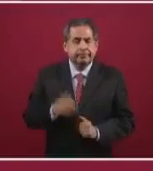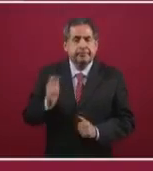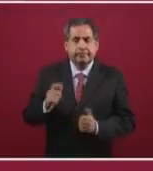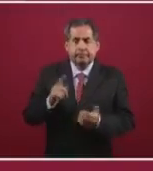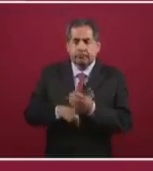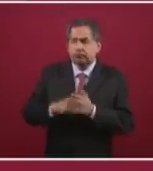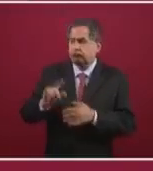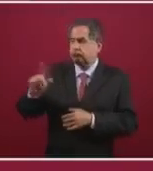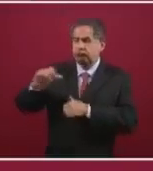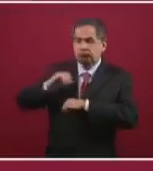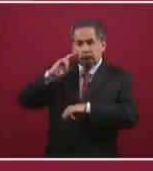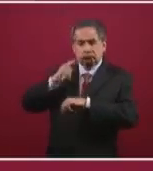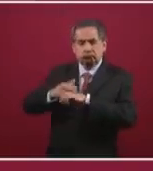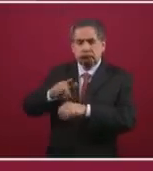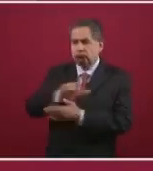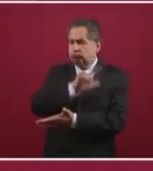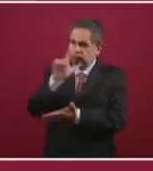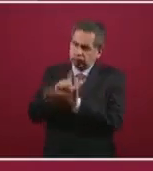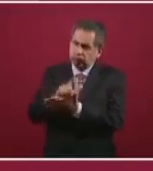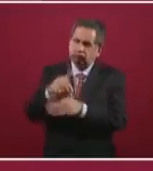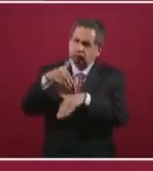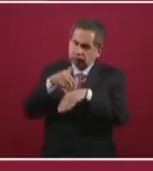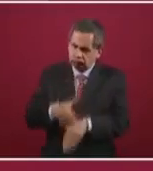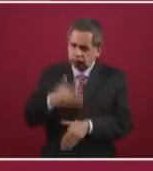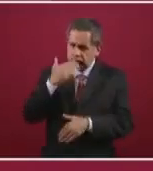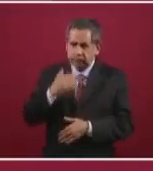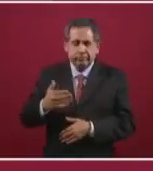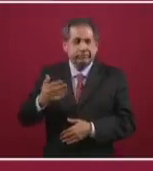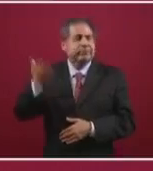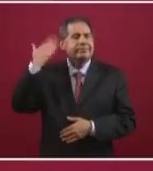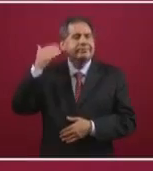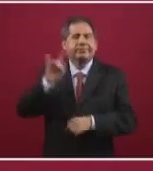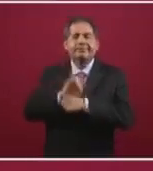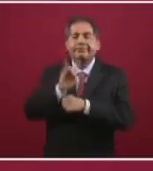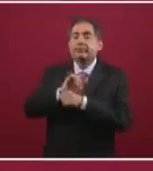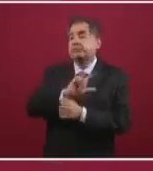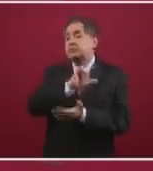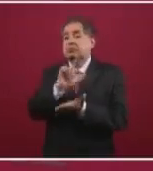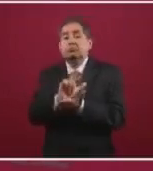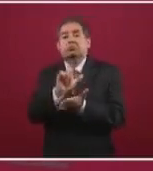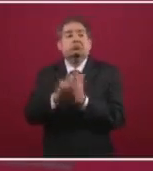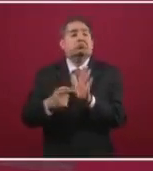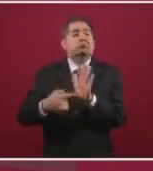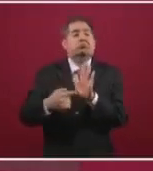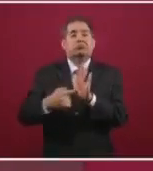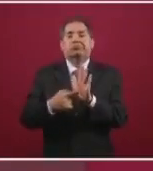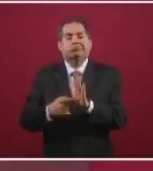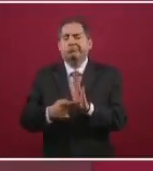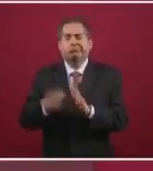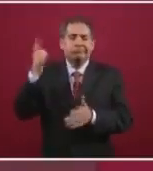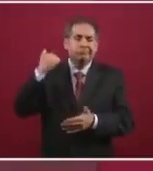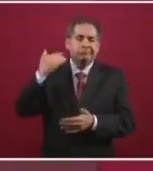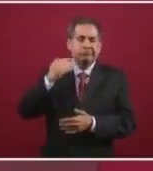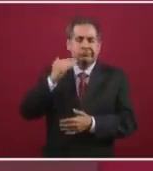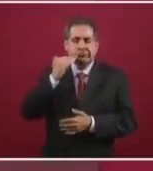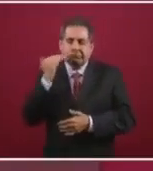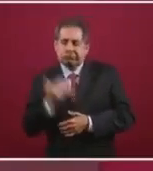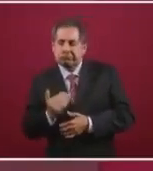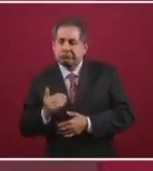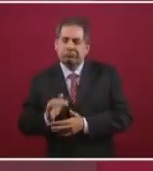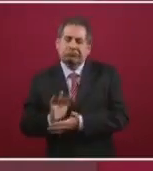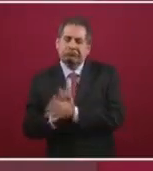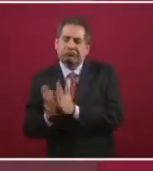exista un auténtico Estado de Derecho, no como antes, que era un Estado de chueco, de